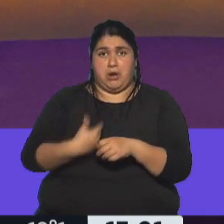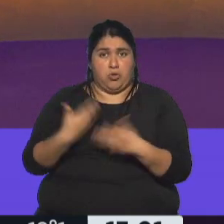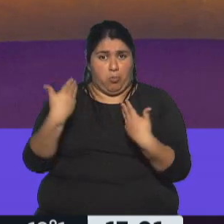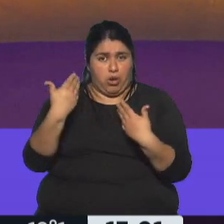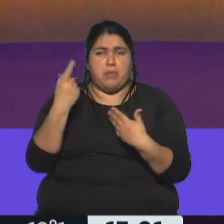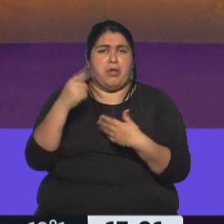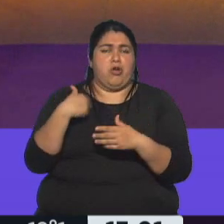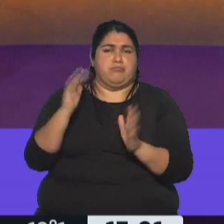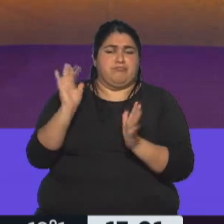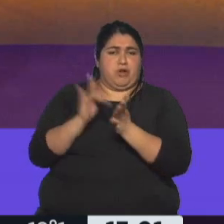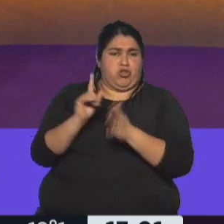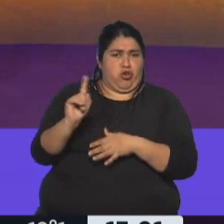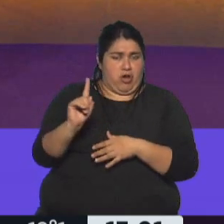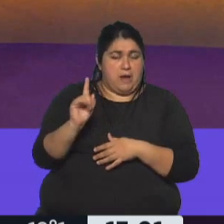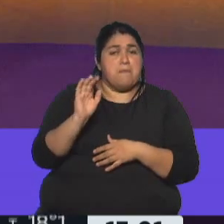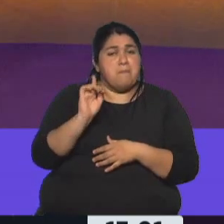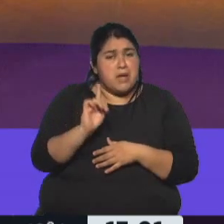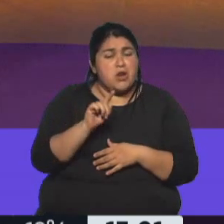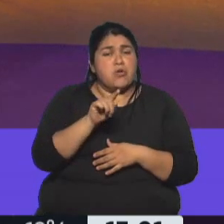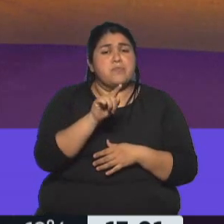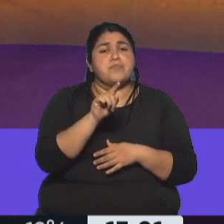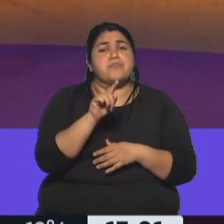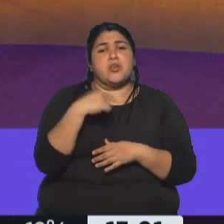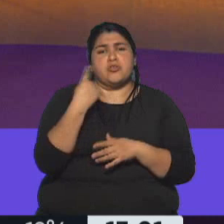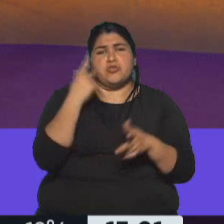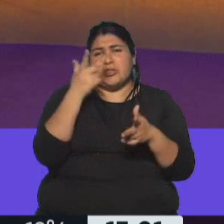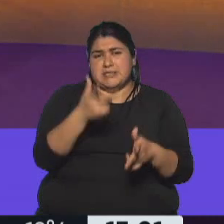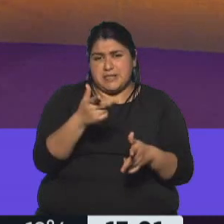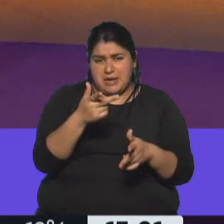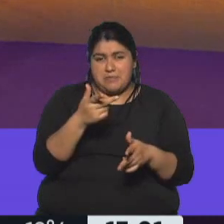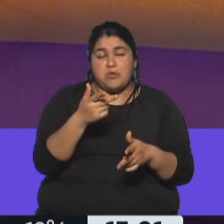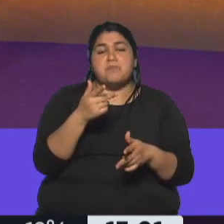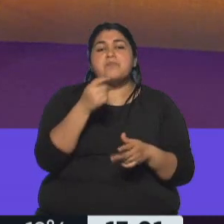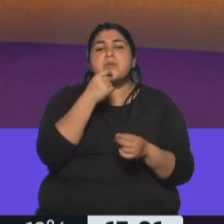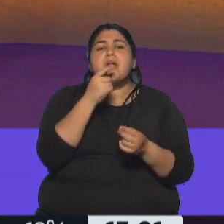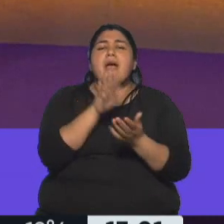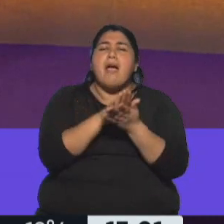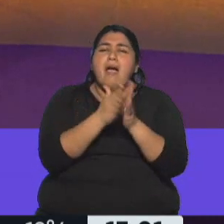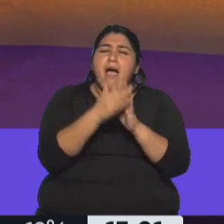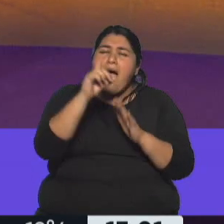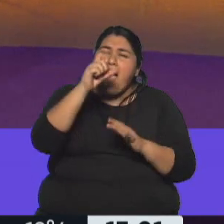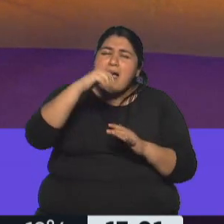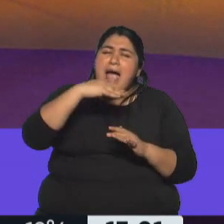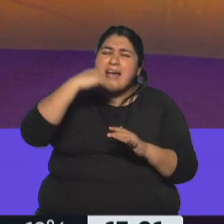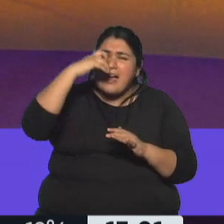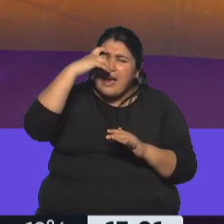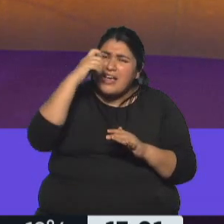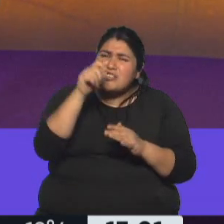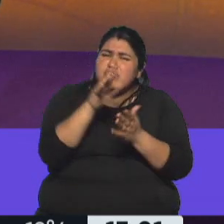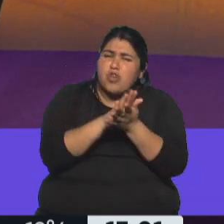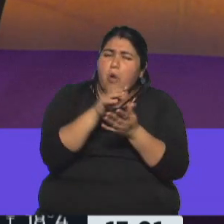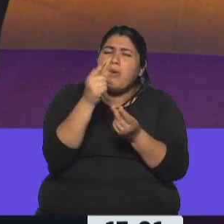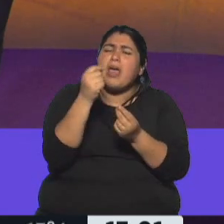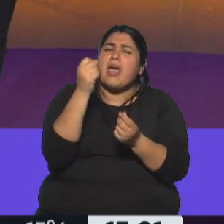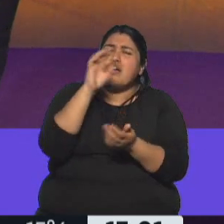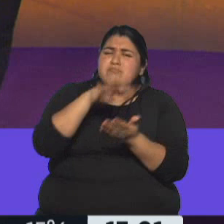no lo quiso hacer. Pero además, si consideramos el efecto del canje, no sé si recuerdan allá por septiembre del 2020 la